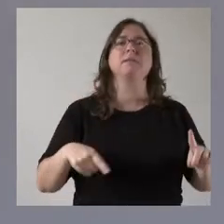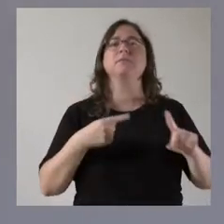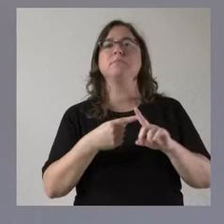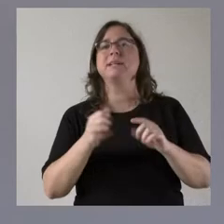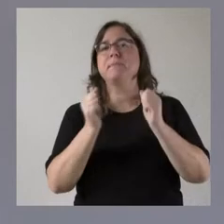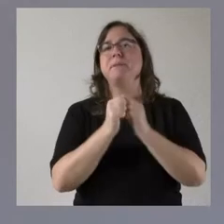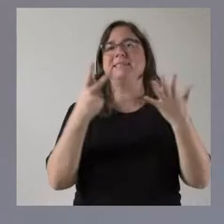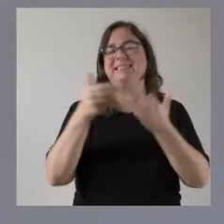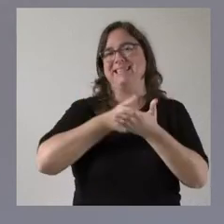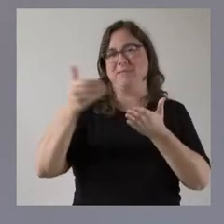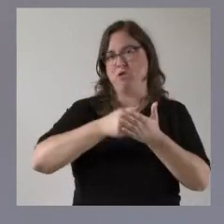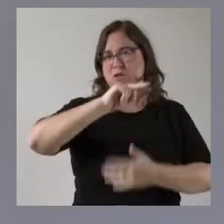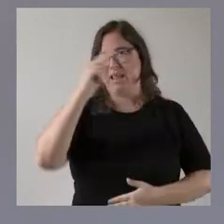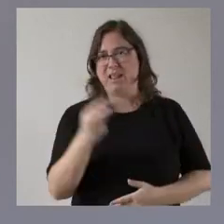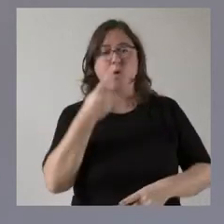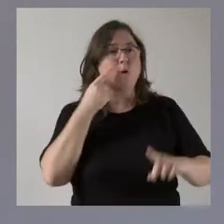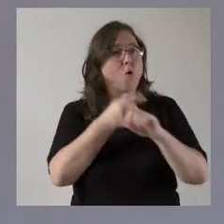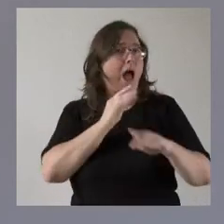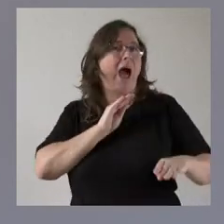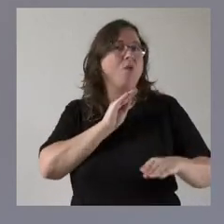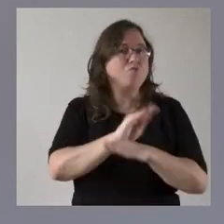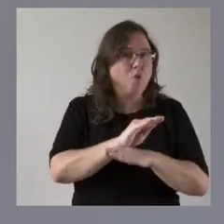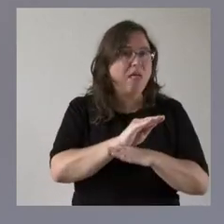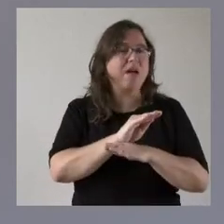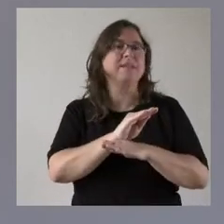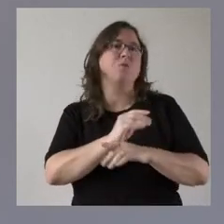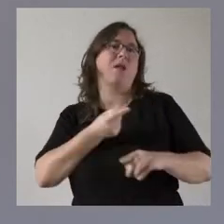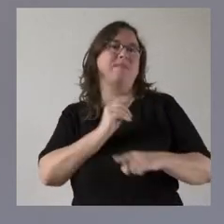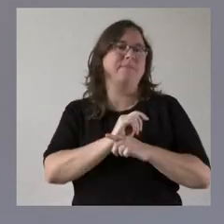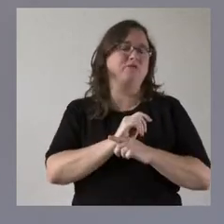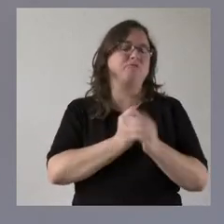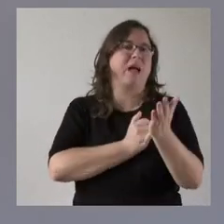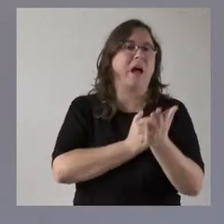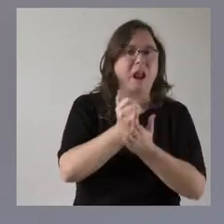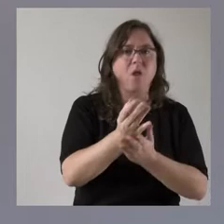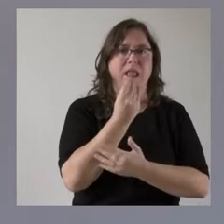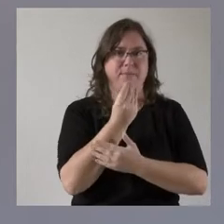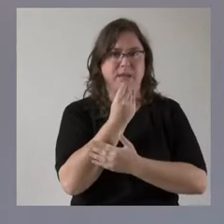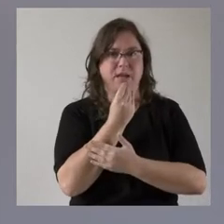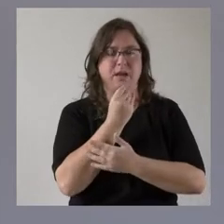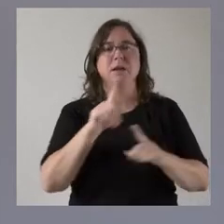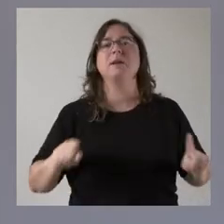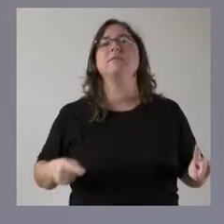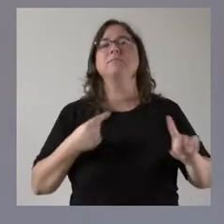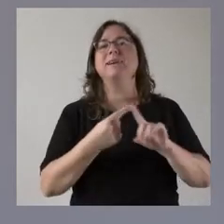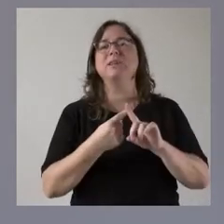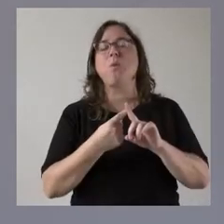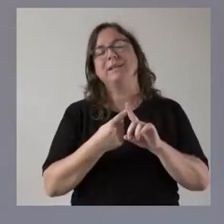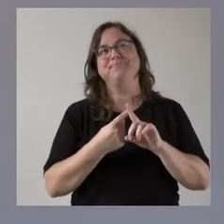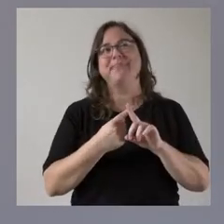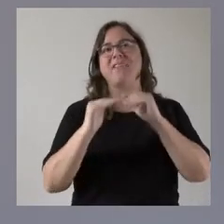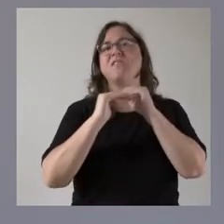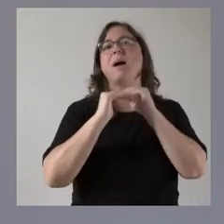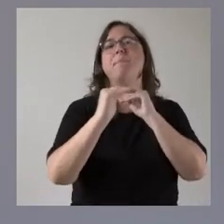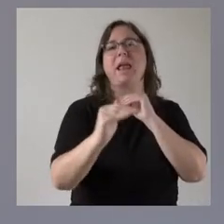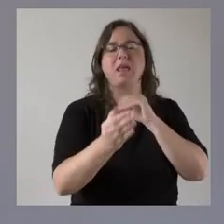destinado 27 millones de euros en ayudas para la inversión en la industria agraria y agroalimentaria se ha avanzado una tarifa plana para ayudar